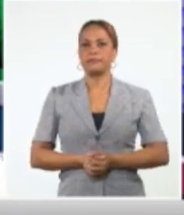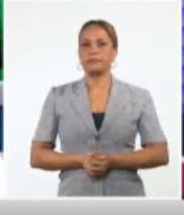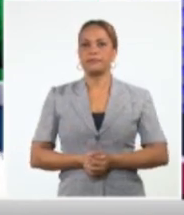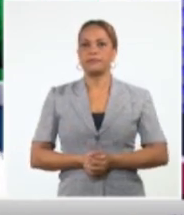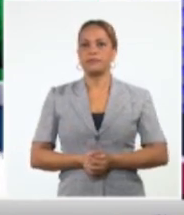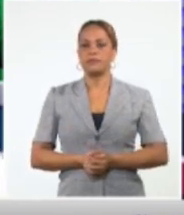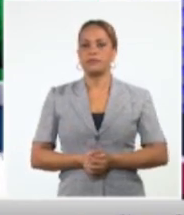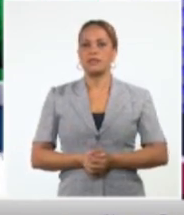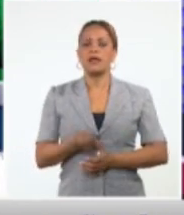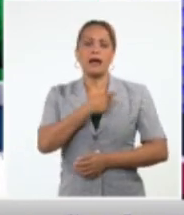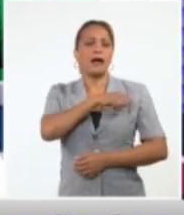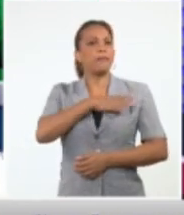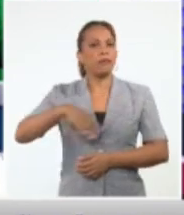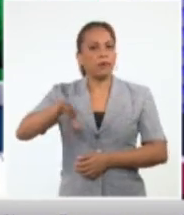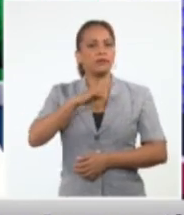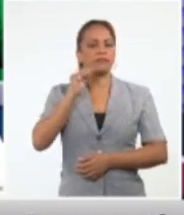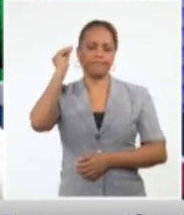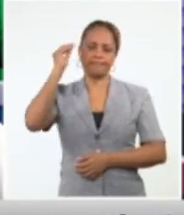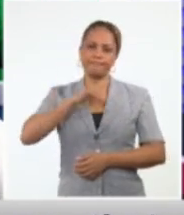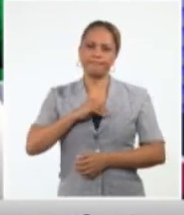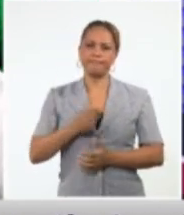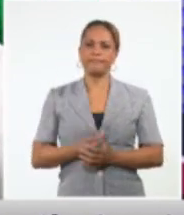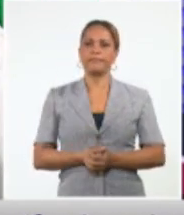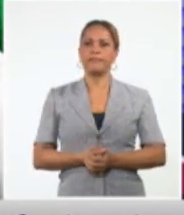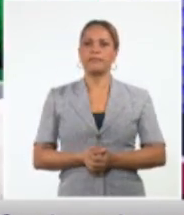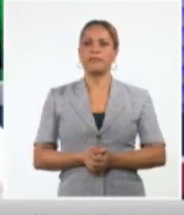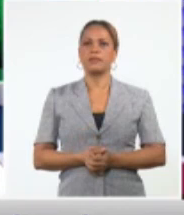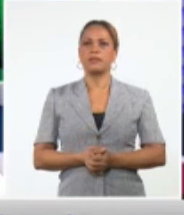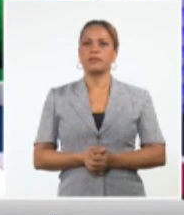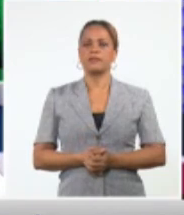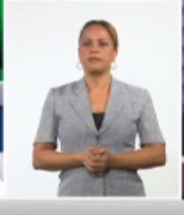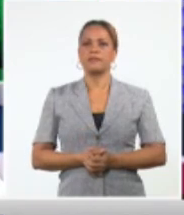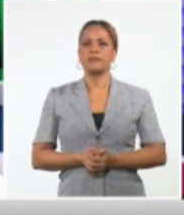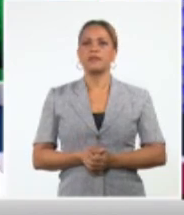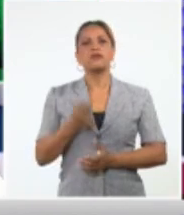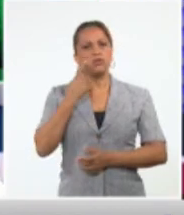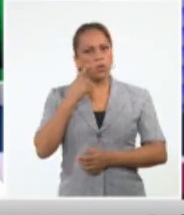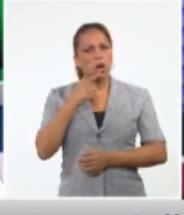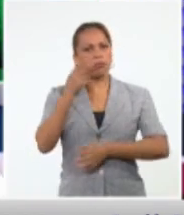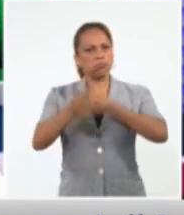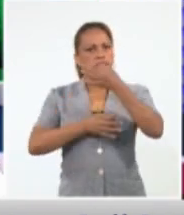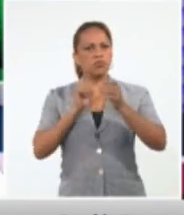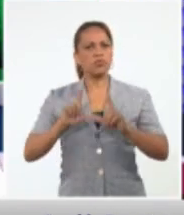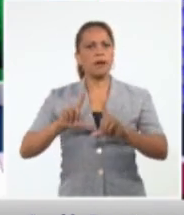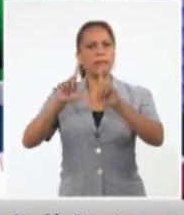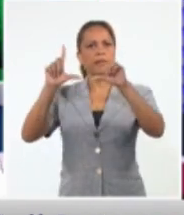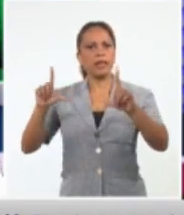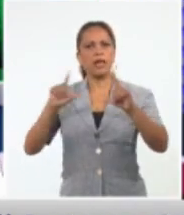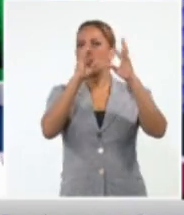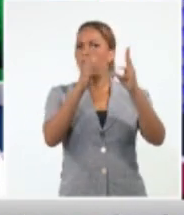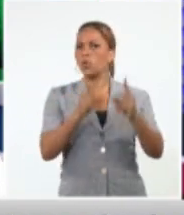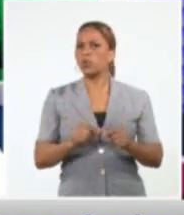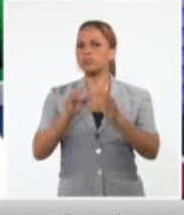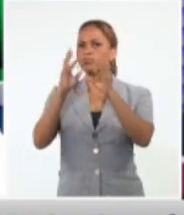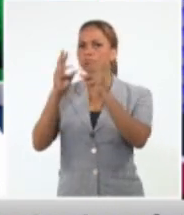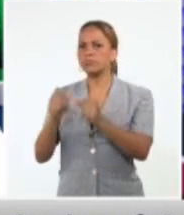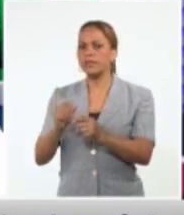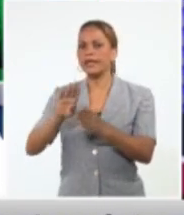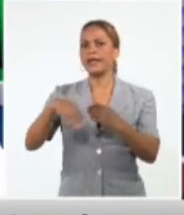escolaridad muy alto. Yo solamente les voy a poner una pantalla con los datos del día de ayer